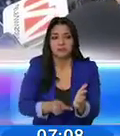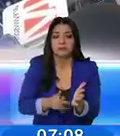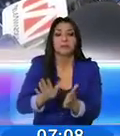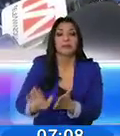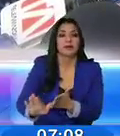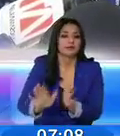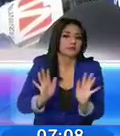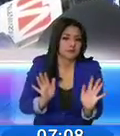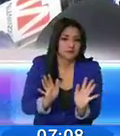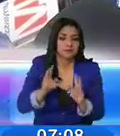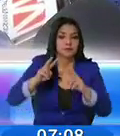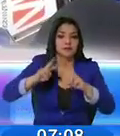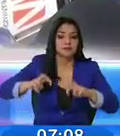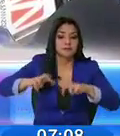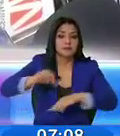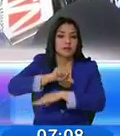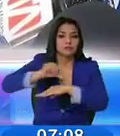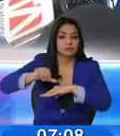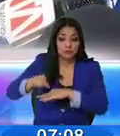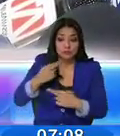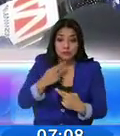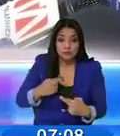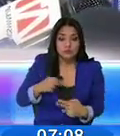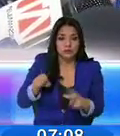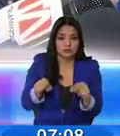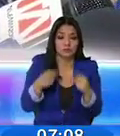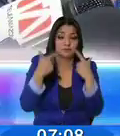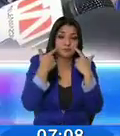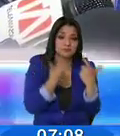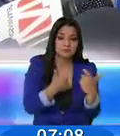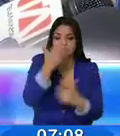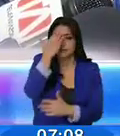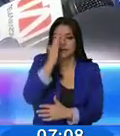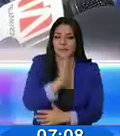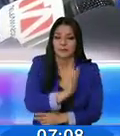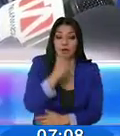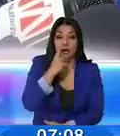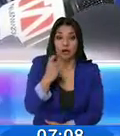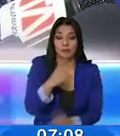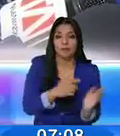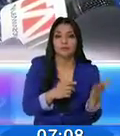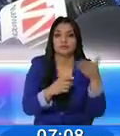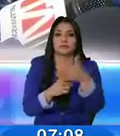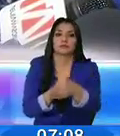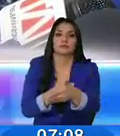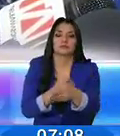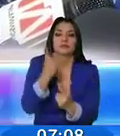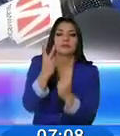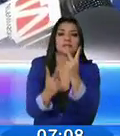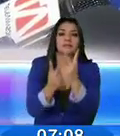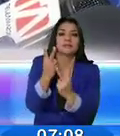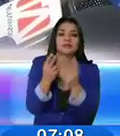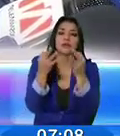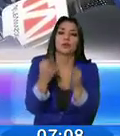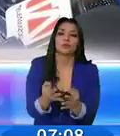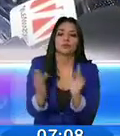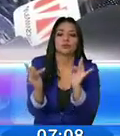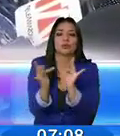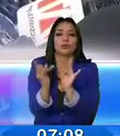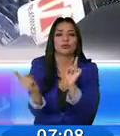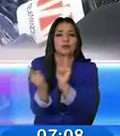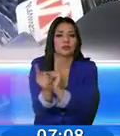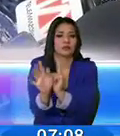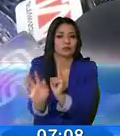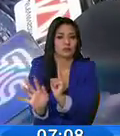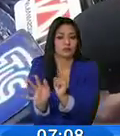arroja la fiscalía, la autopsia, puesto que fiscalía conoce que el señor ha venido en estos días a tomar contacto